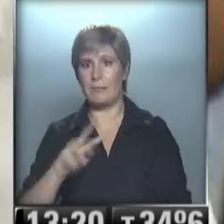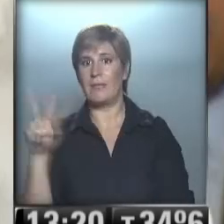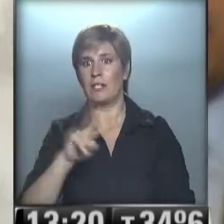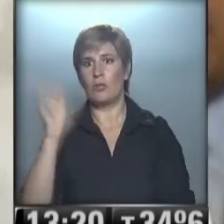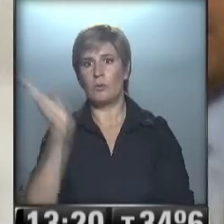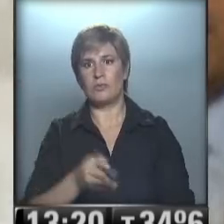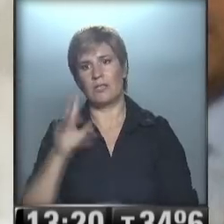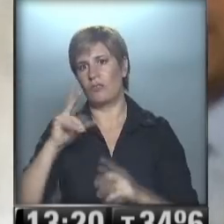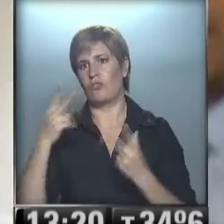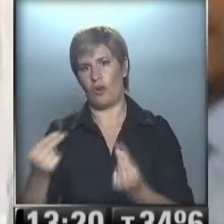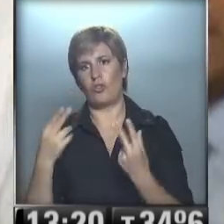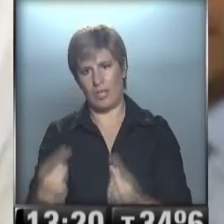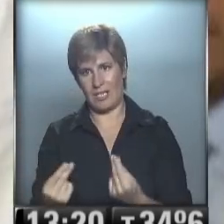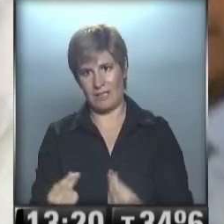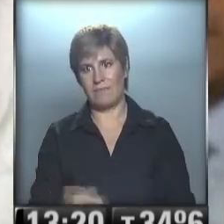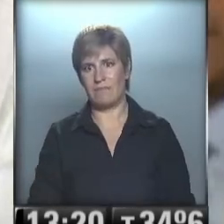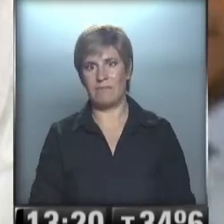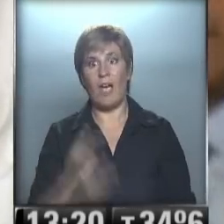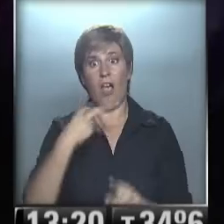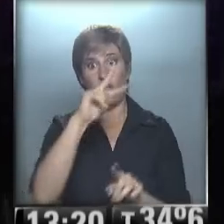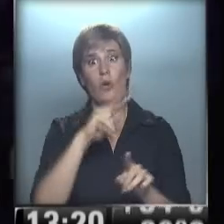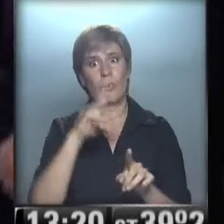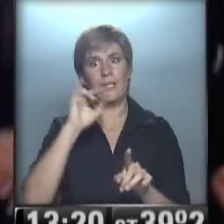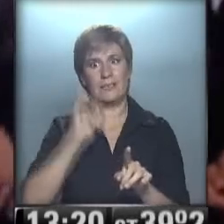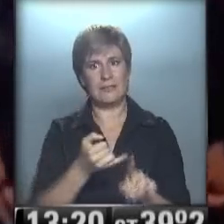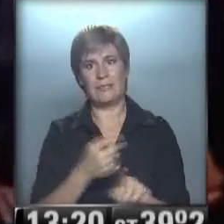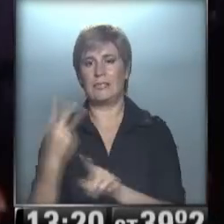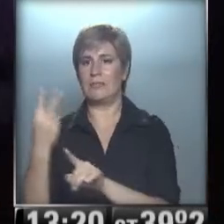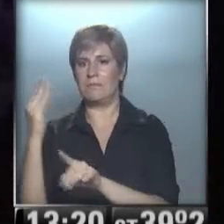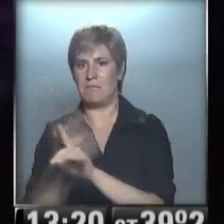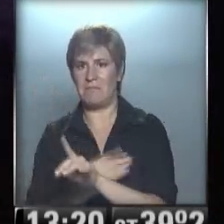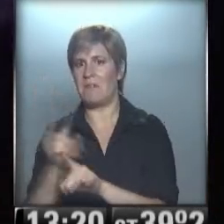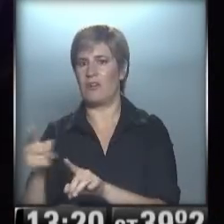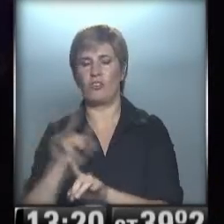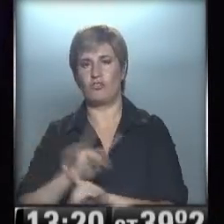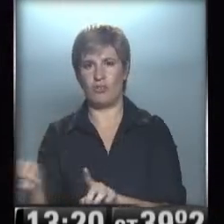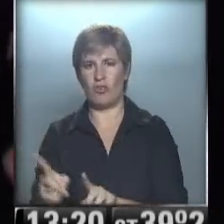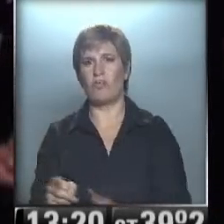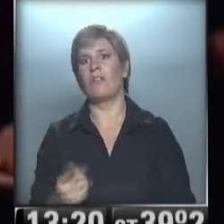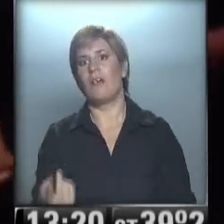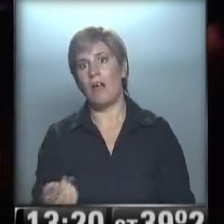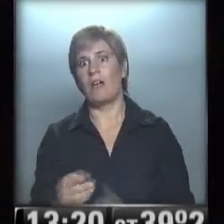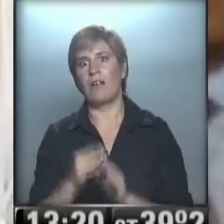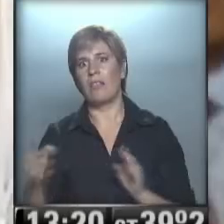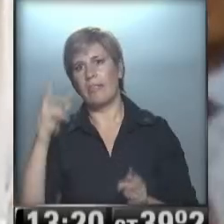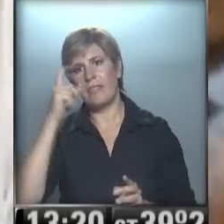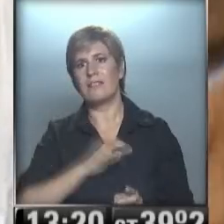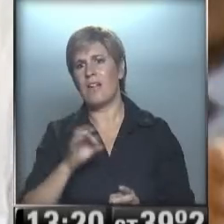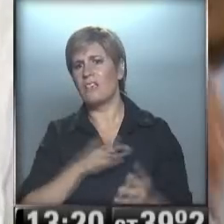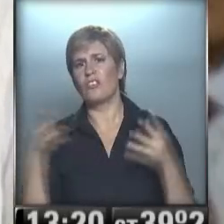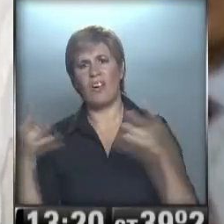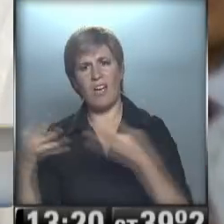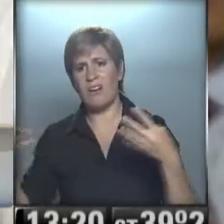una diferencia de 2 a 1. Esto indicaría también que luego de más de una década de guerra en Medio Oriente, una mayoría